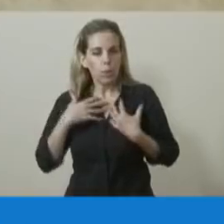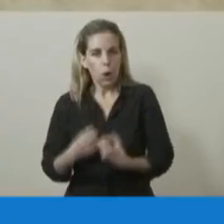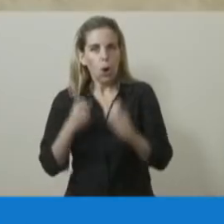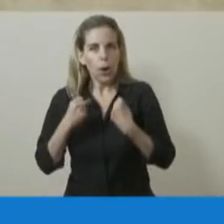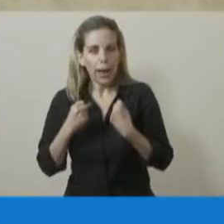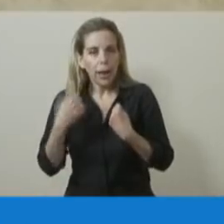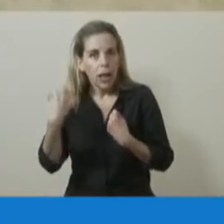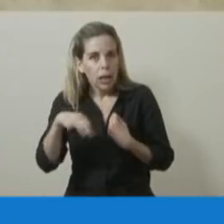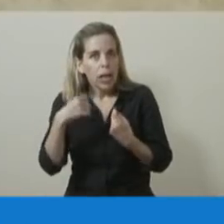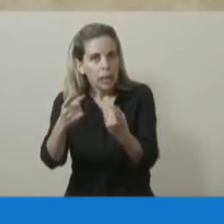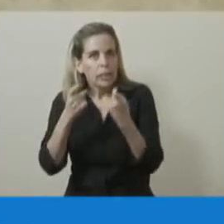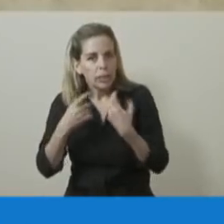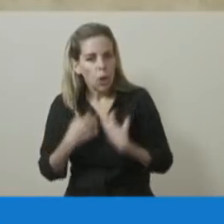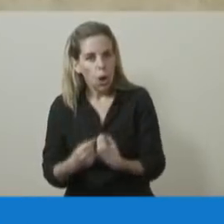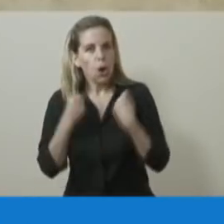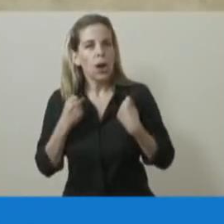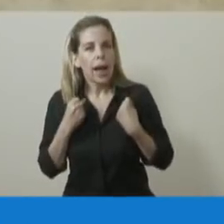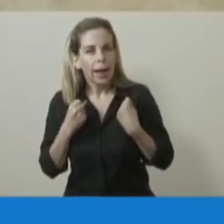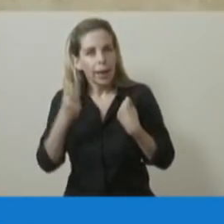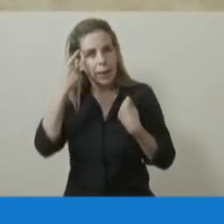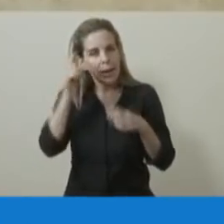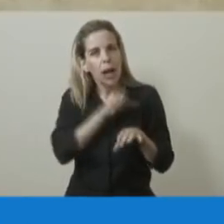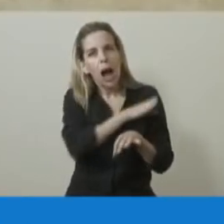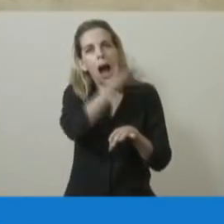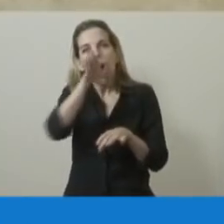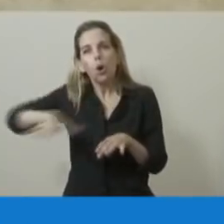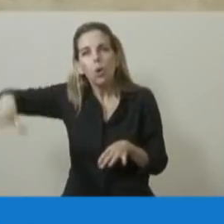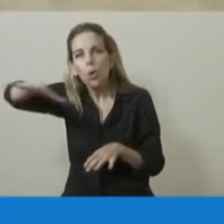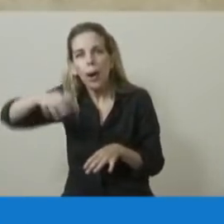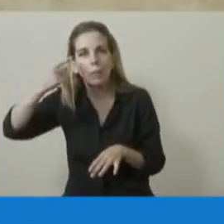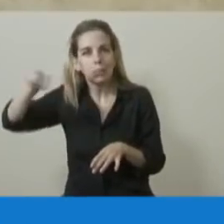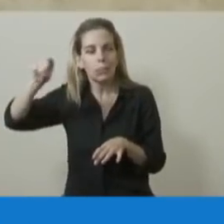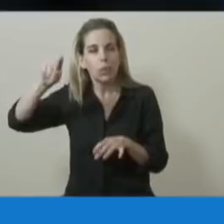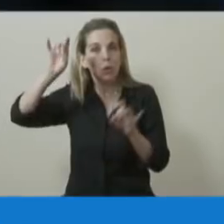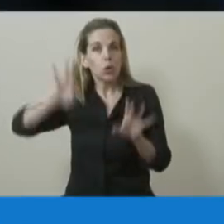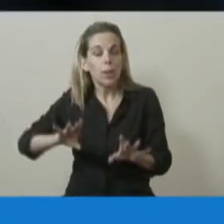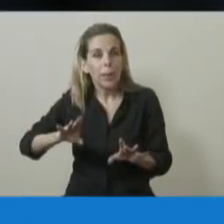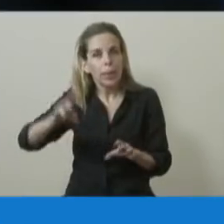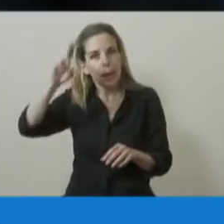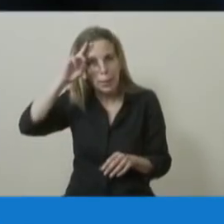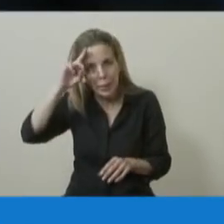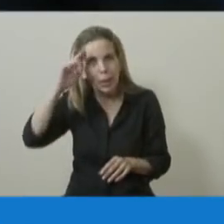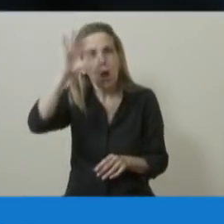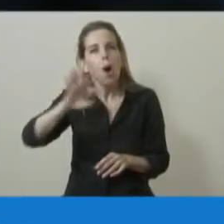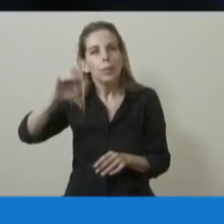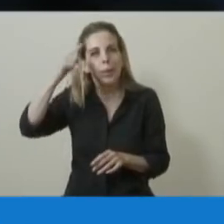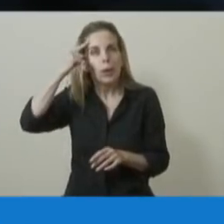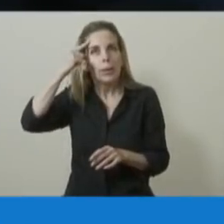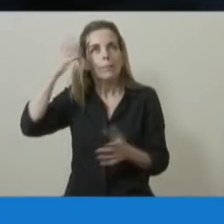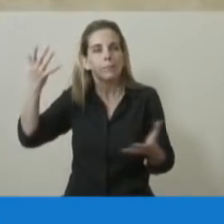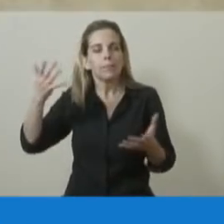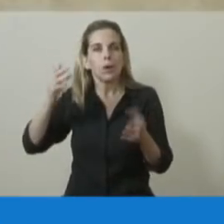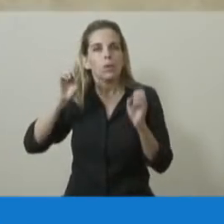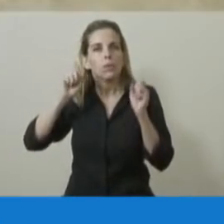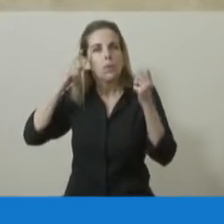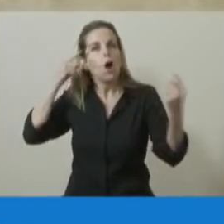animarse a ir al terreno desconocido, solo por las convicciones. Y él entendió que este